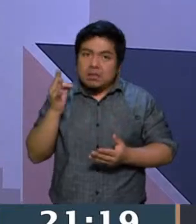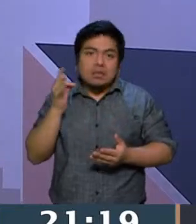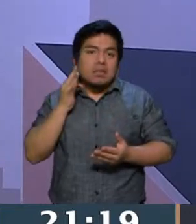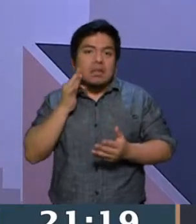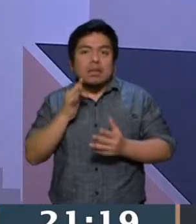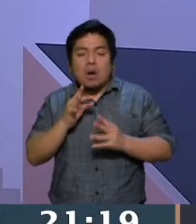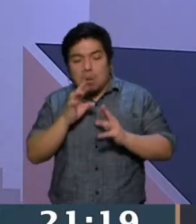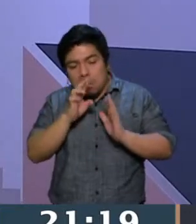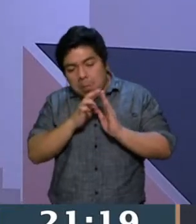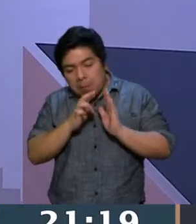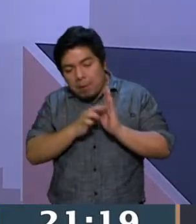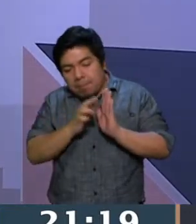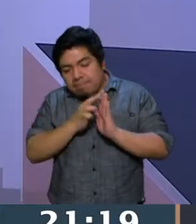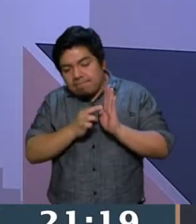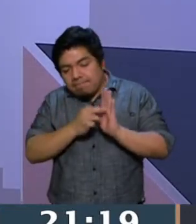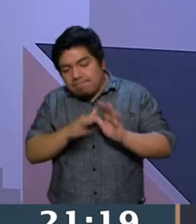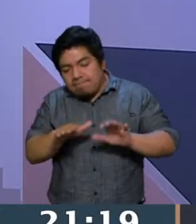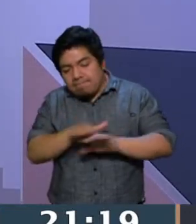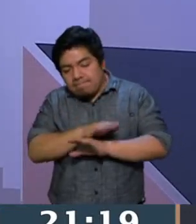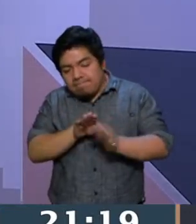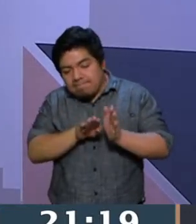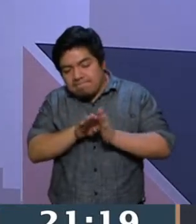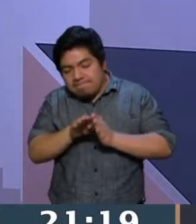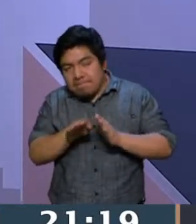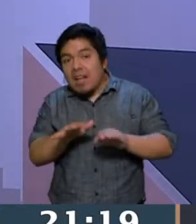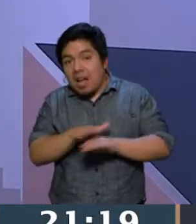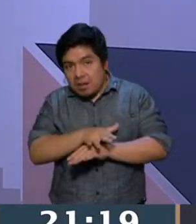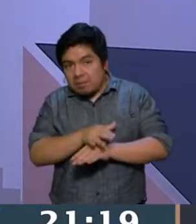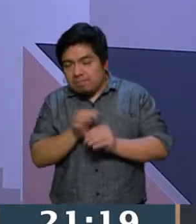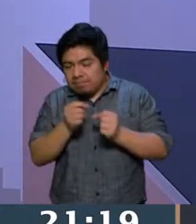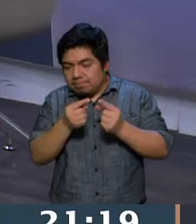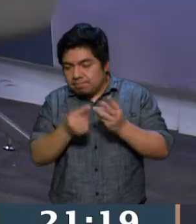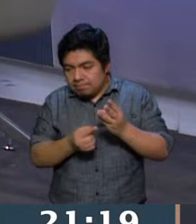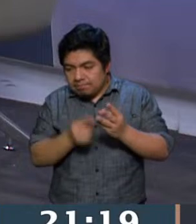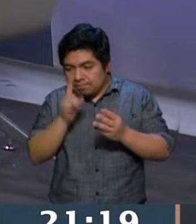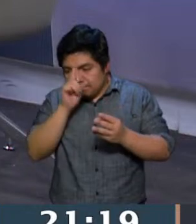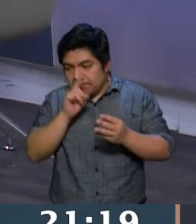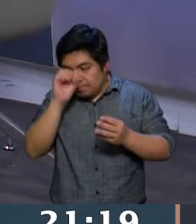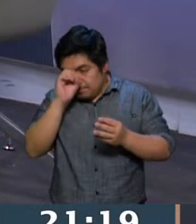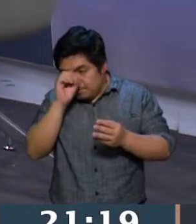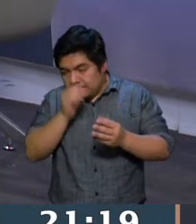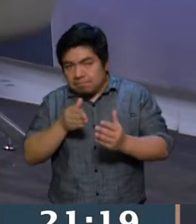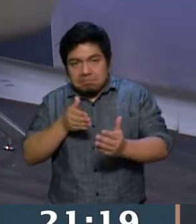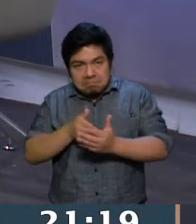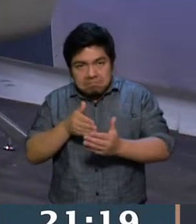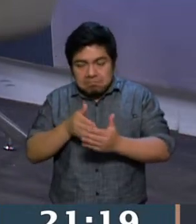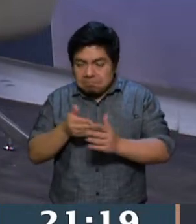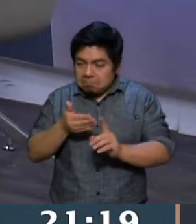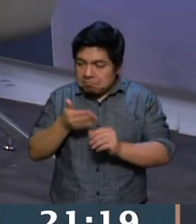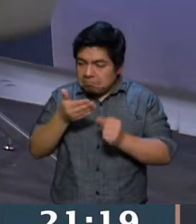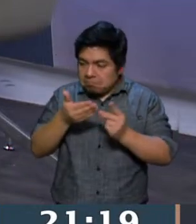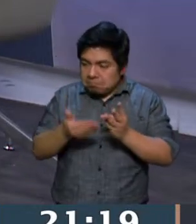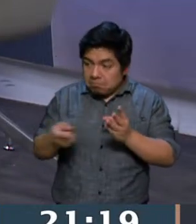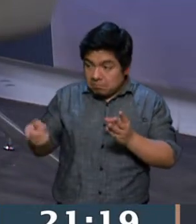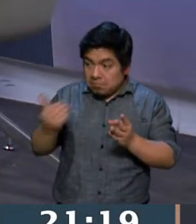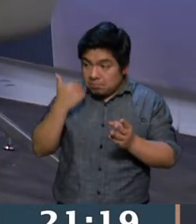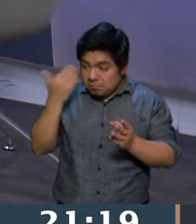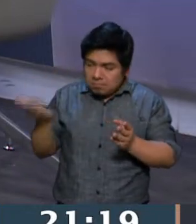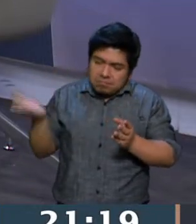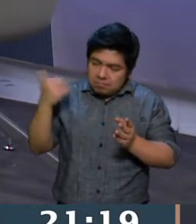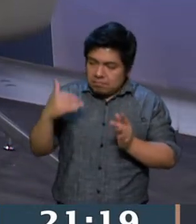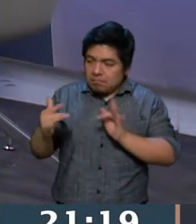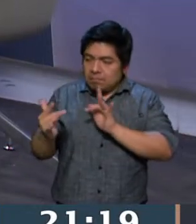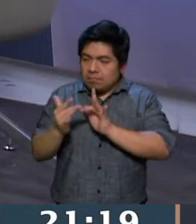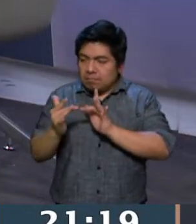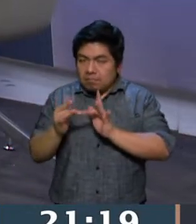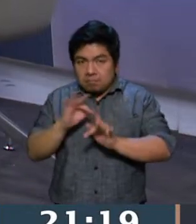progresiva y coincidimos en elementos mínimos. Entonces, ahí están las recomendaciones, son muy concretas y estamos pues más que dispuestos a entablar